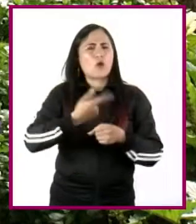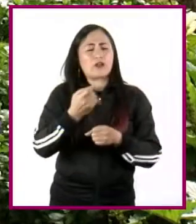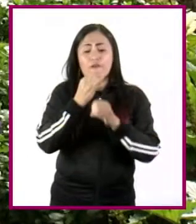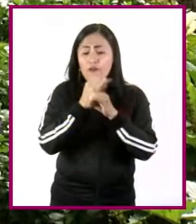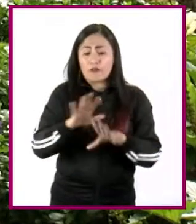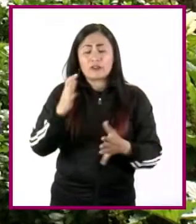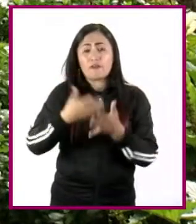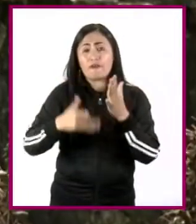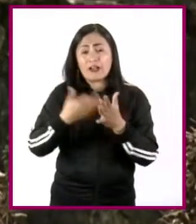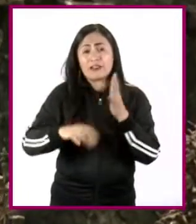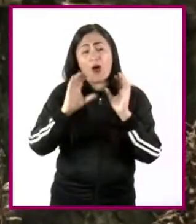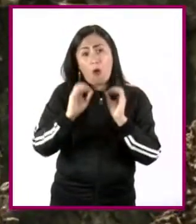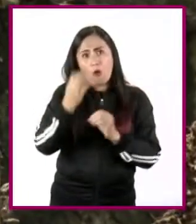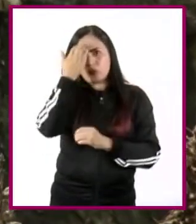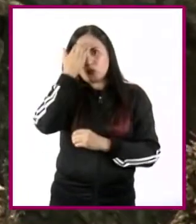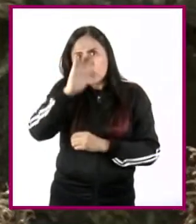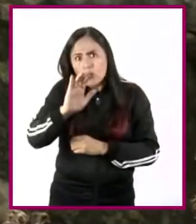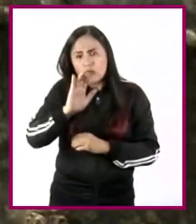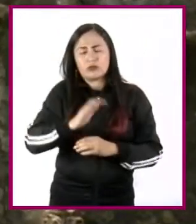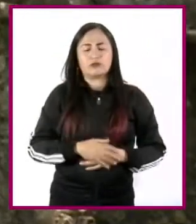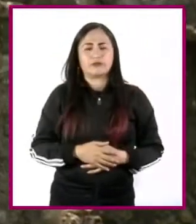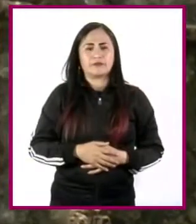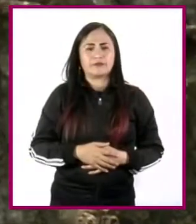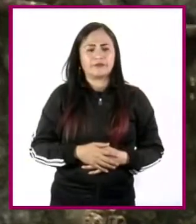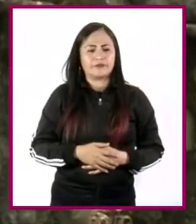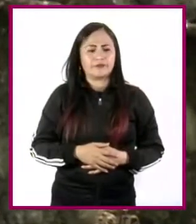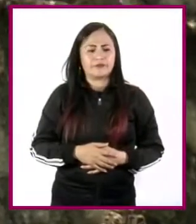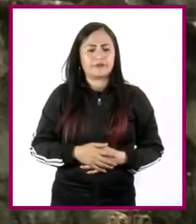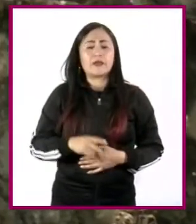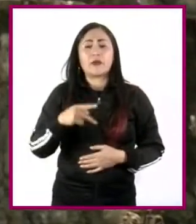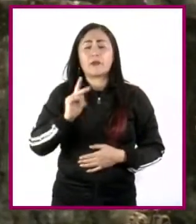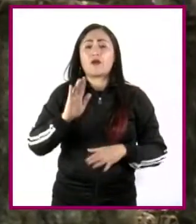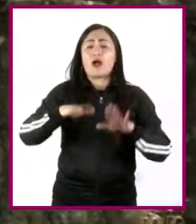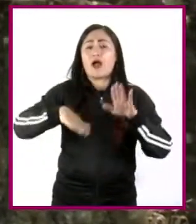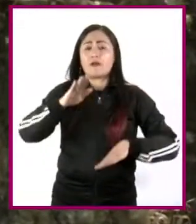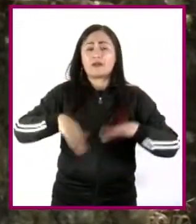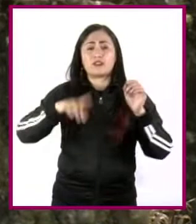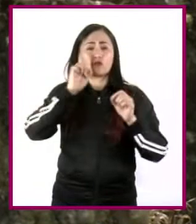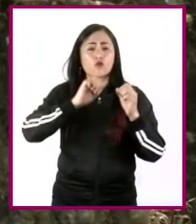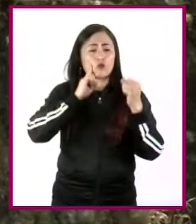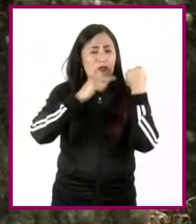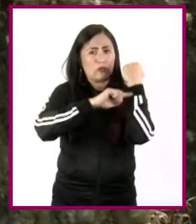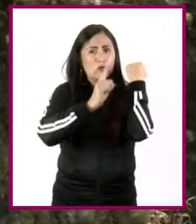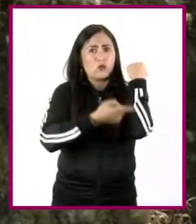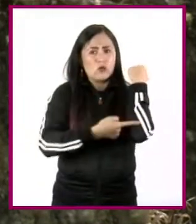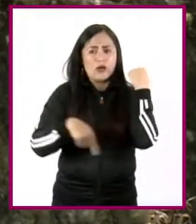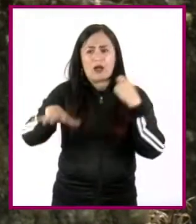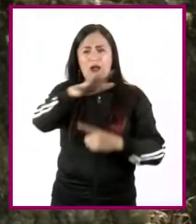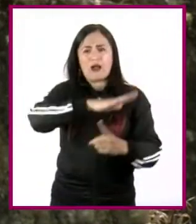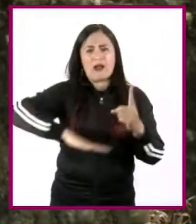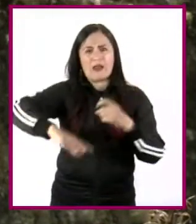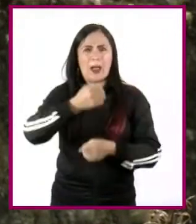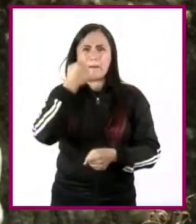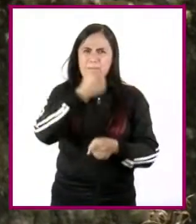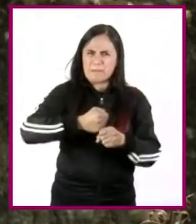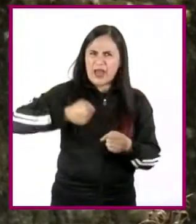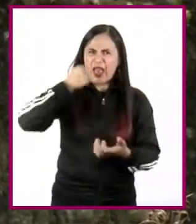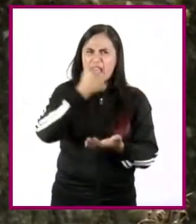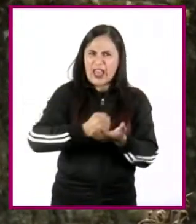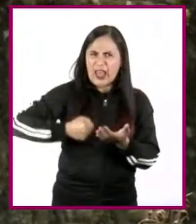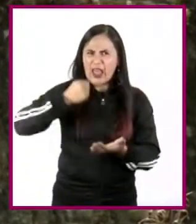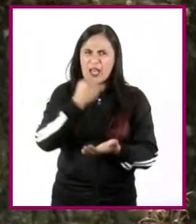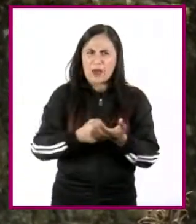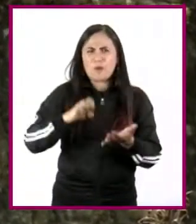información. Pero en muchos casos los embarazos se dan por presión de quienes rodean a los adolescentes, como